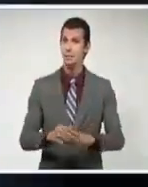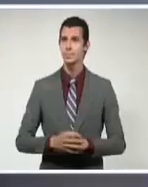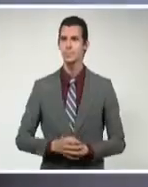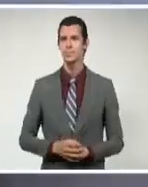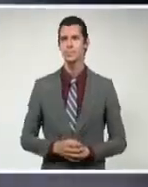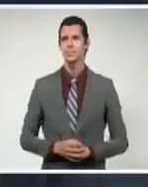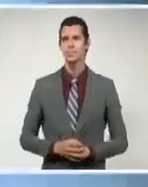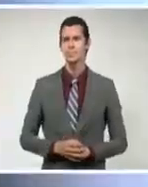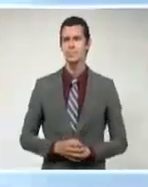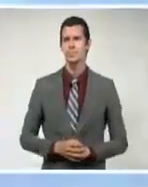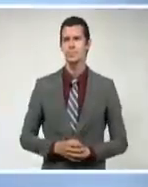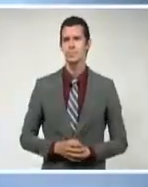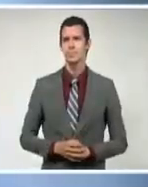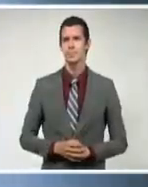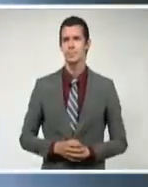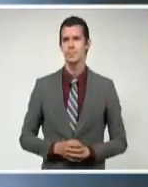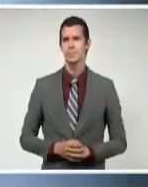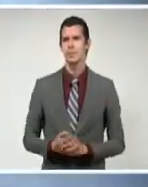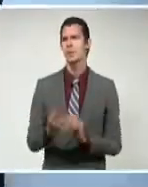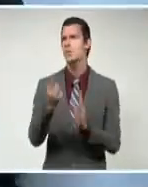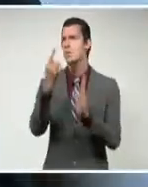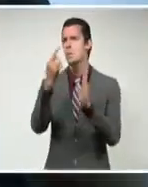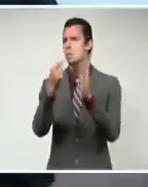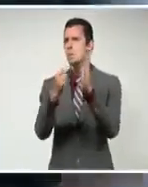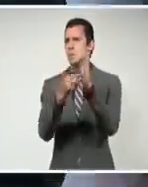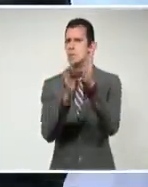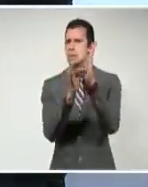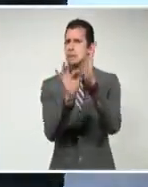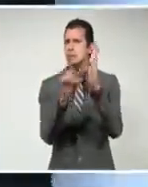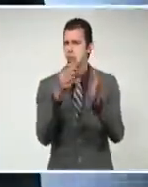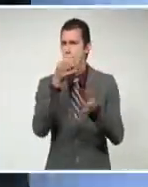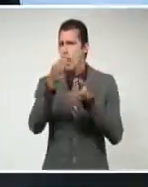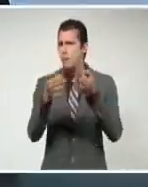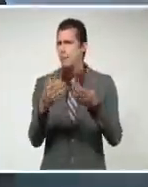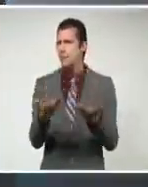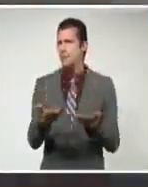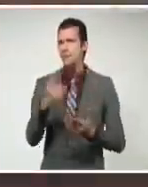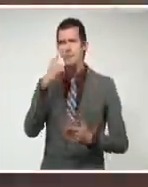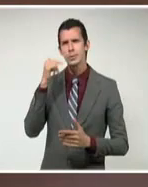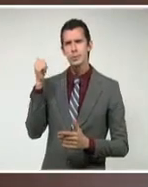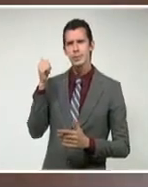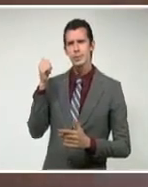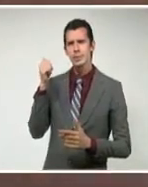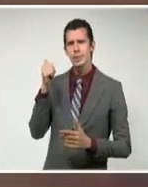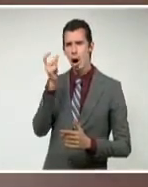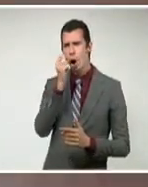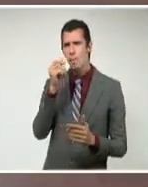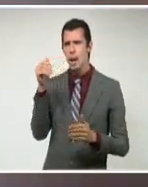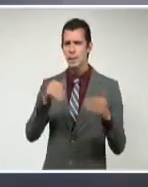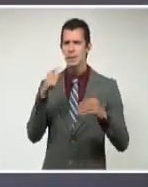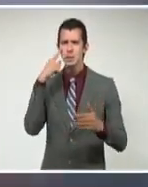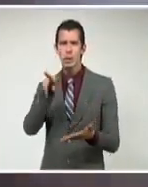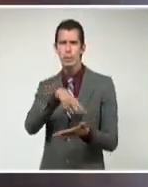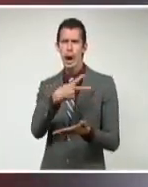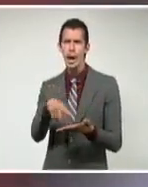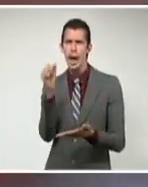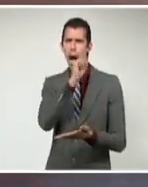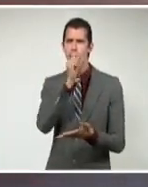solo detalle de ese día. Ahí lo ven, uno de los participantes, Orlando